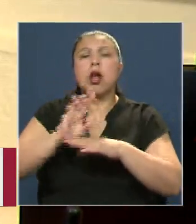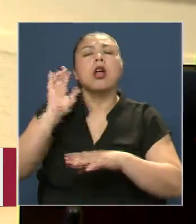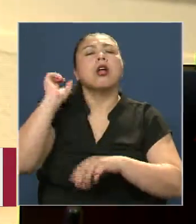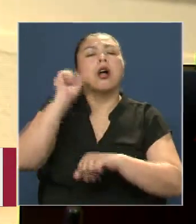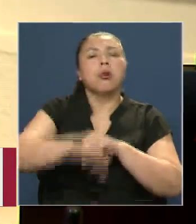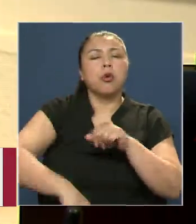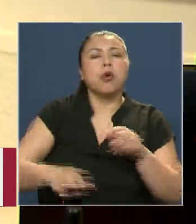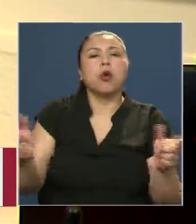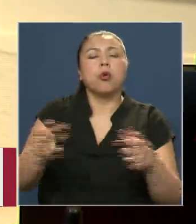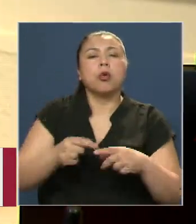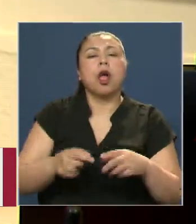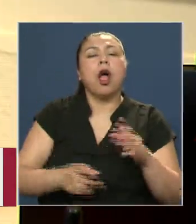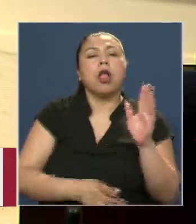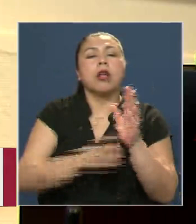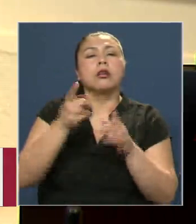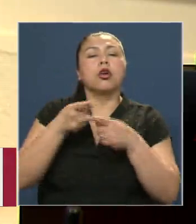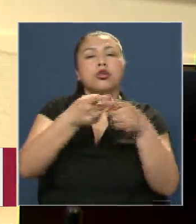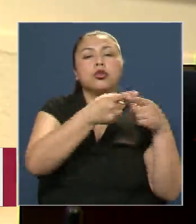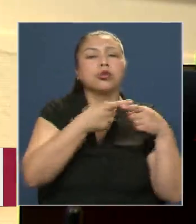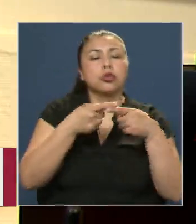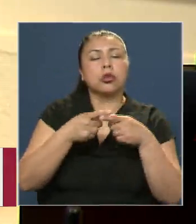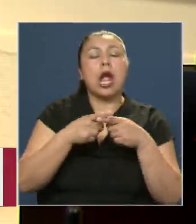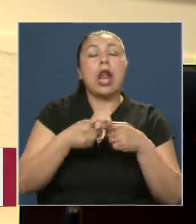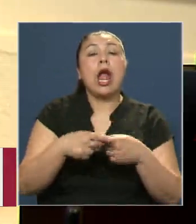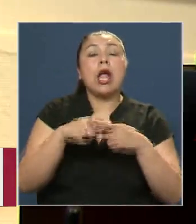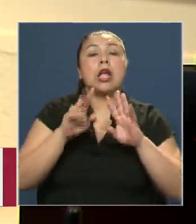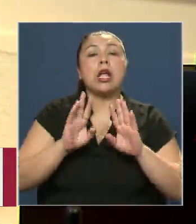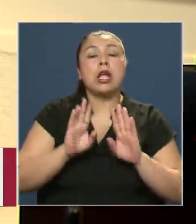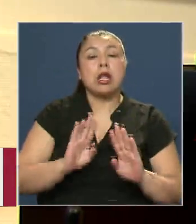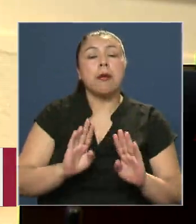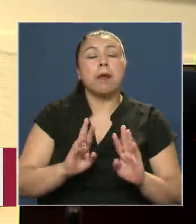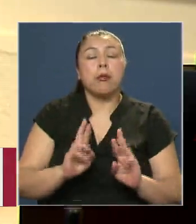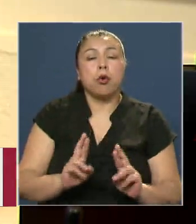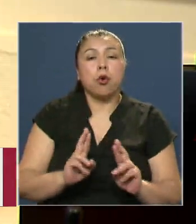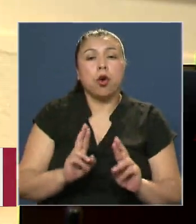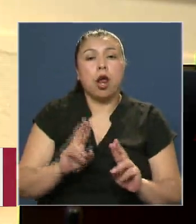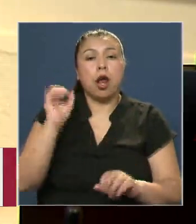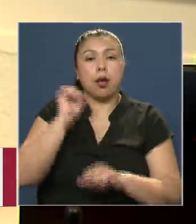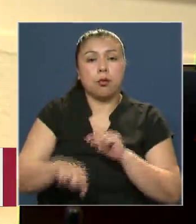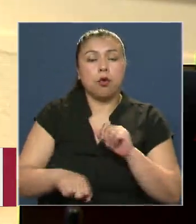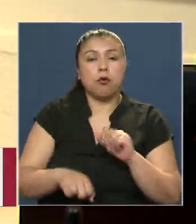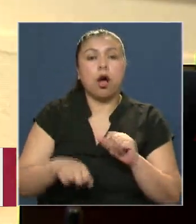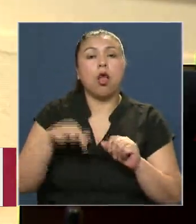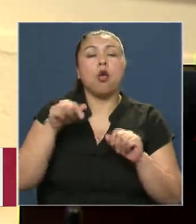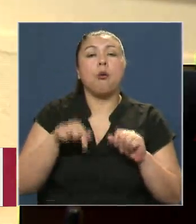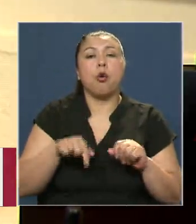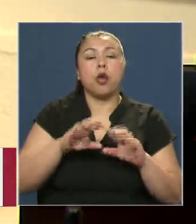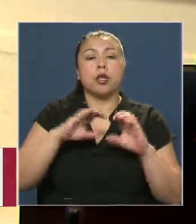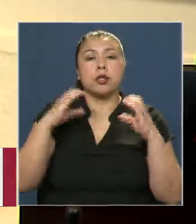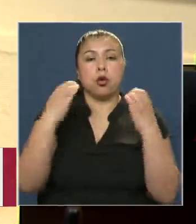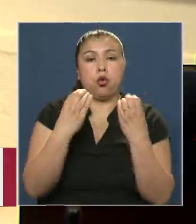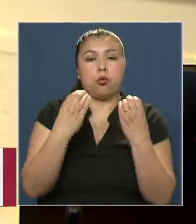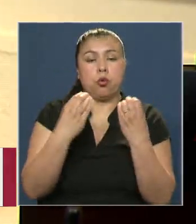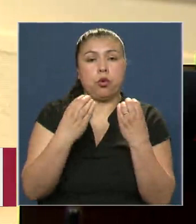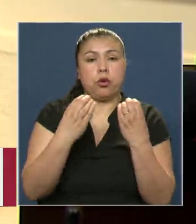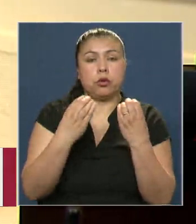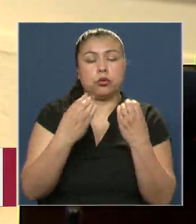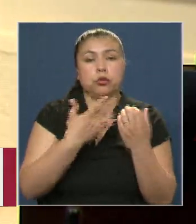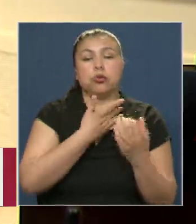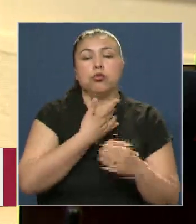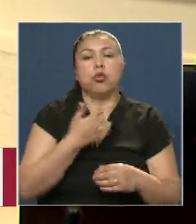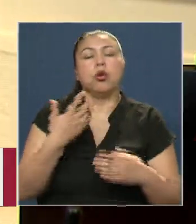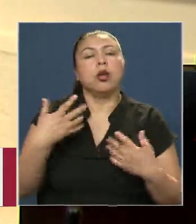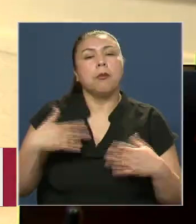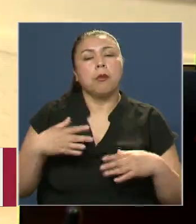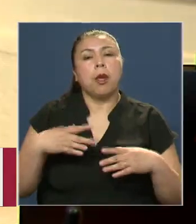unánime por la Comisión de Desarrollo Social, y que esperamos también que sea aprobado de forma unánime por esta corporación. Porque